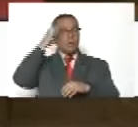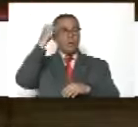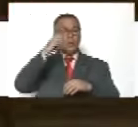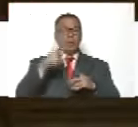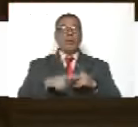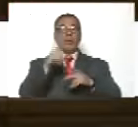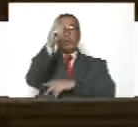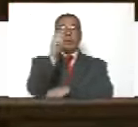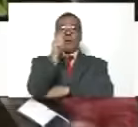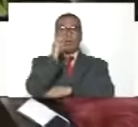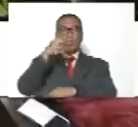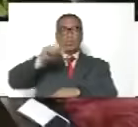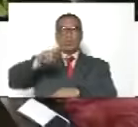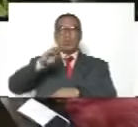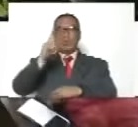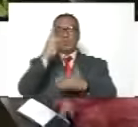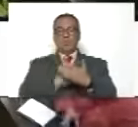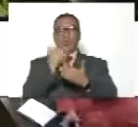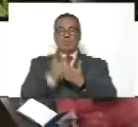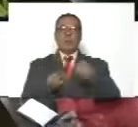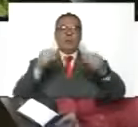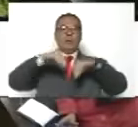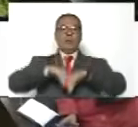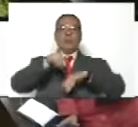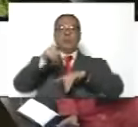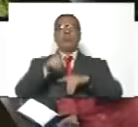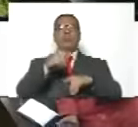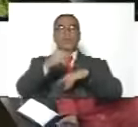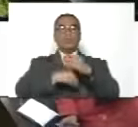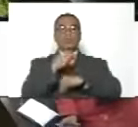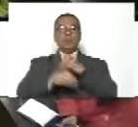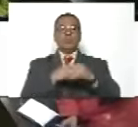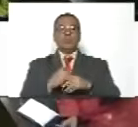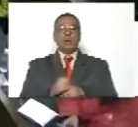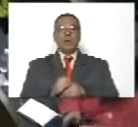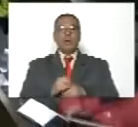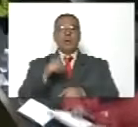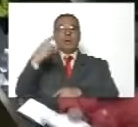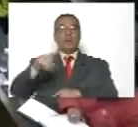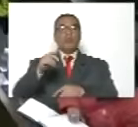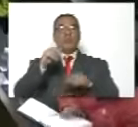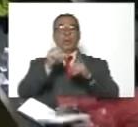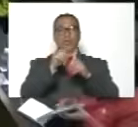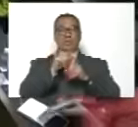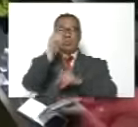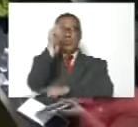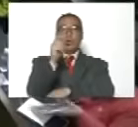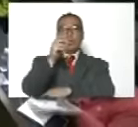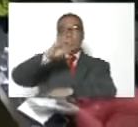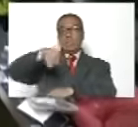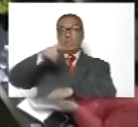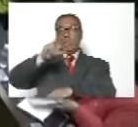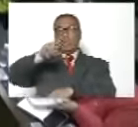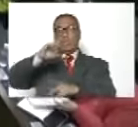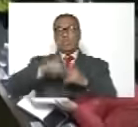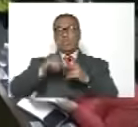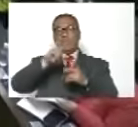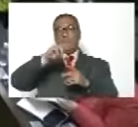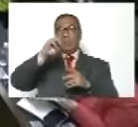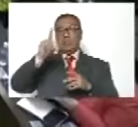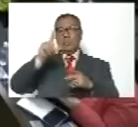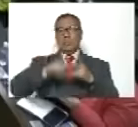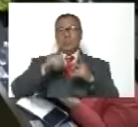El diputado Saúl Ortega presentó el proyecto de acuerdo y ejercieron el derecho de palabra a los diputados José Gregorio Correa, Rubén